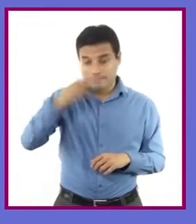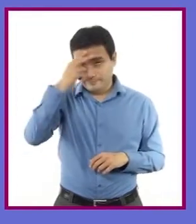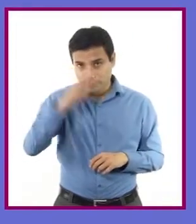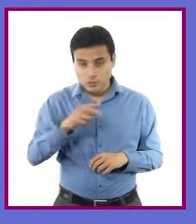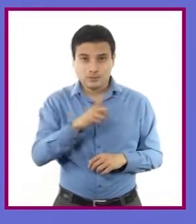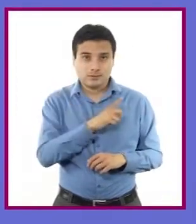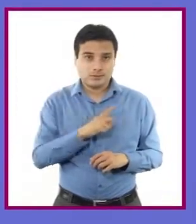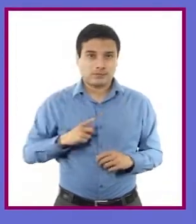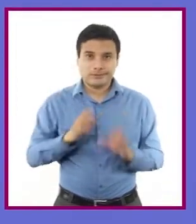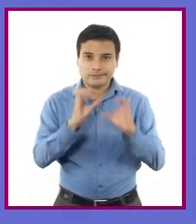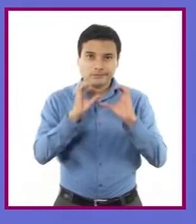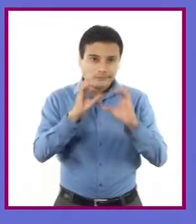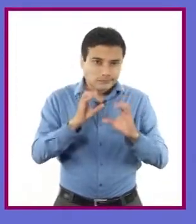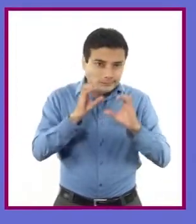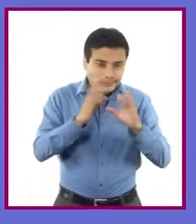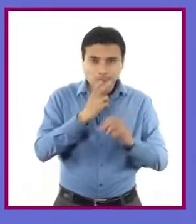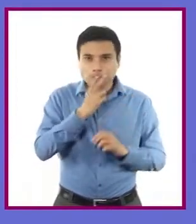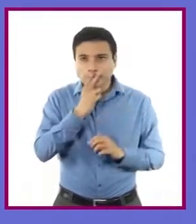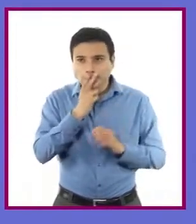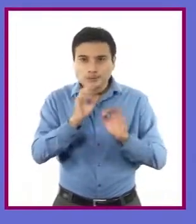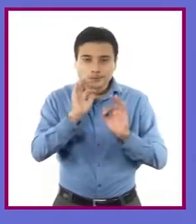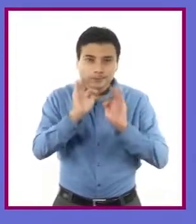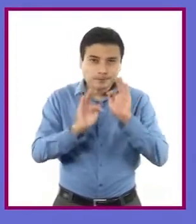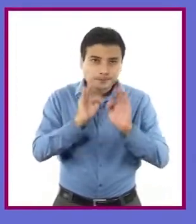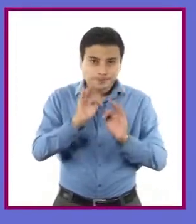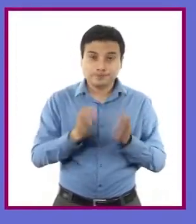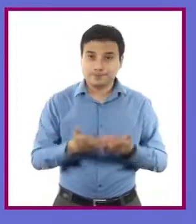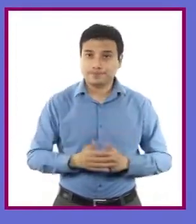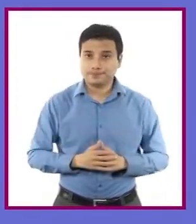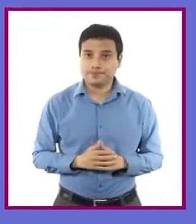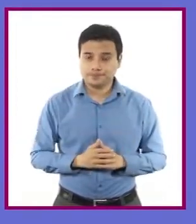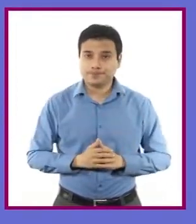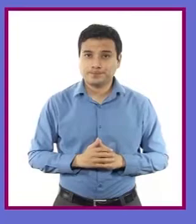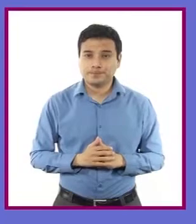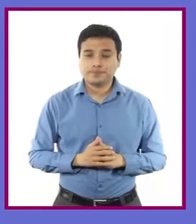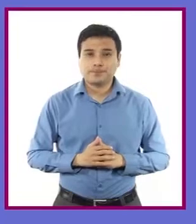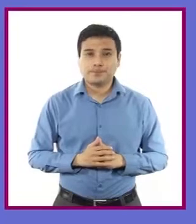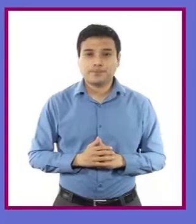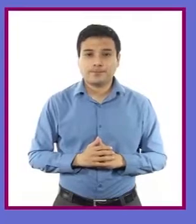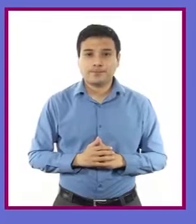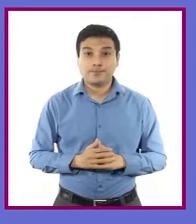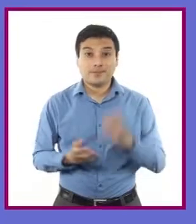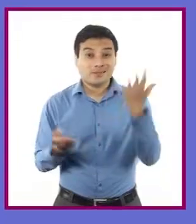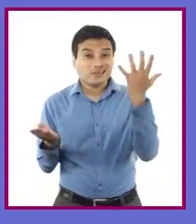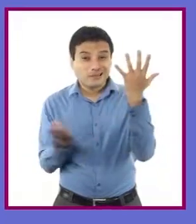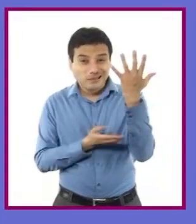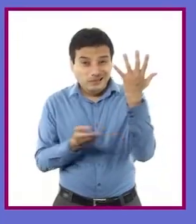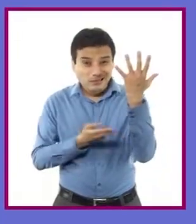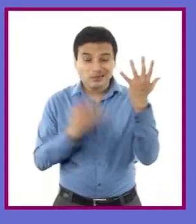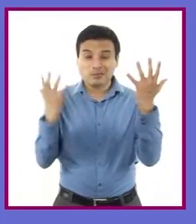de garantizar las condiciones óptimas para la conservación de la especie. La